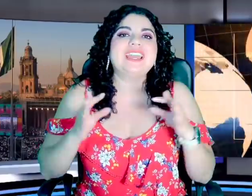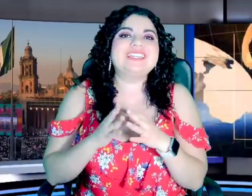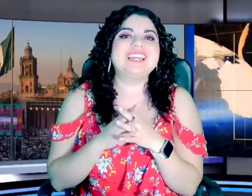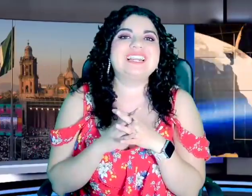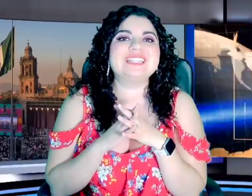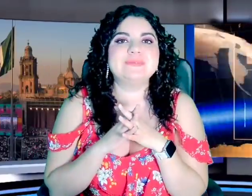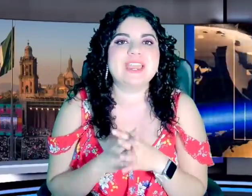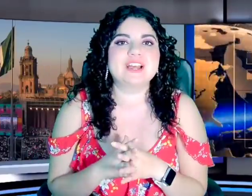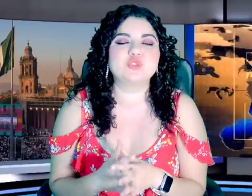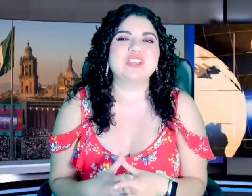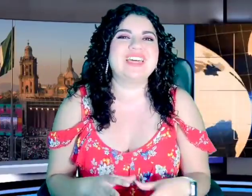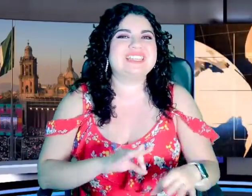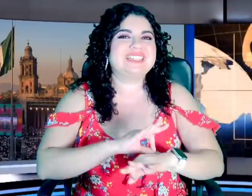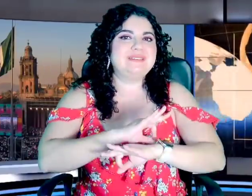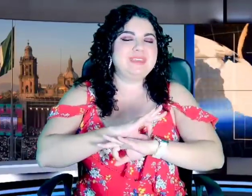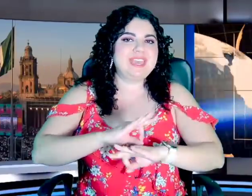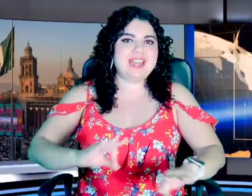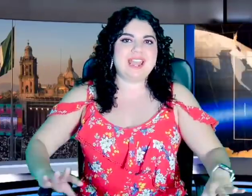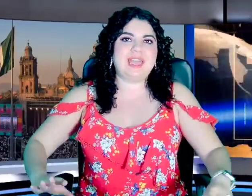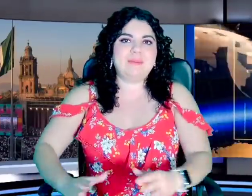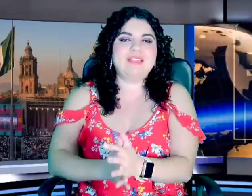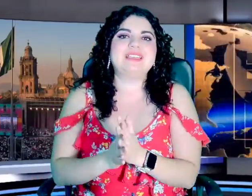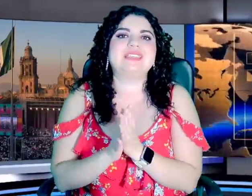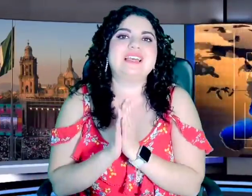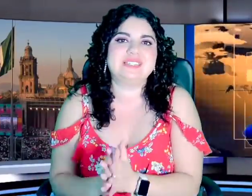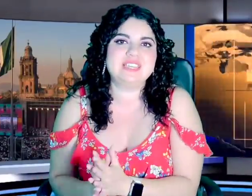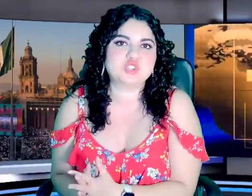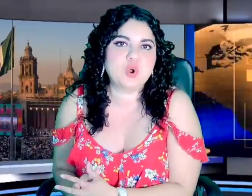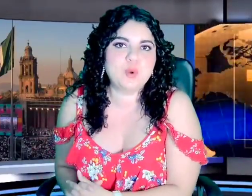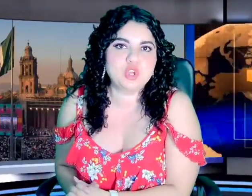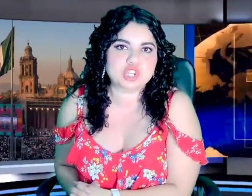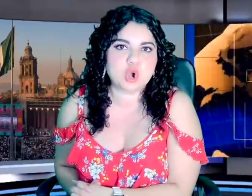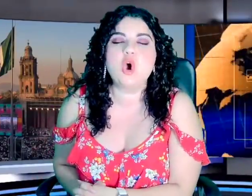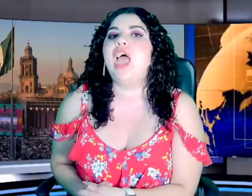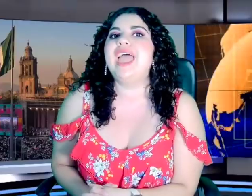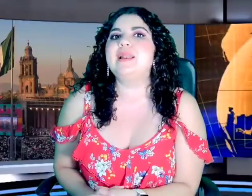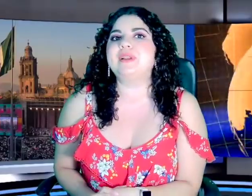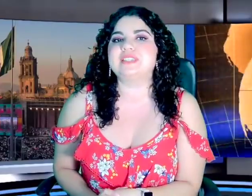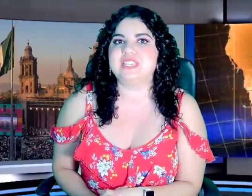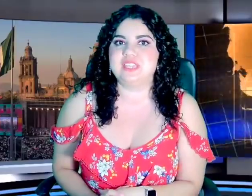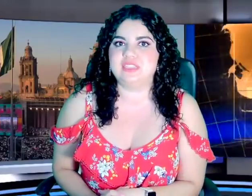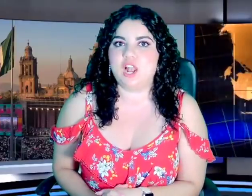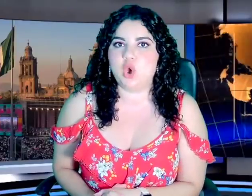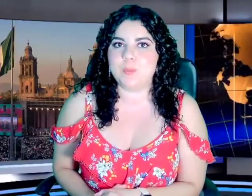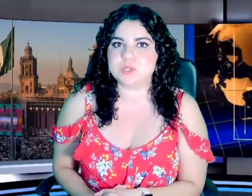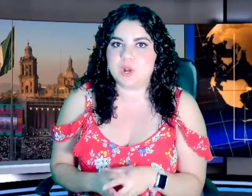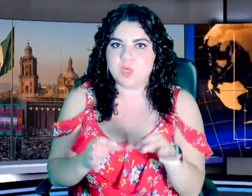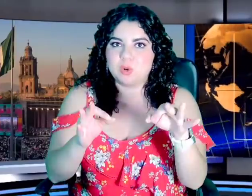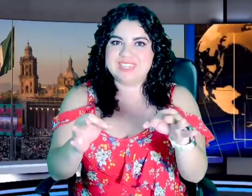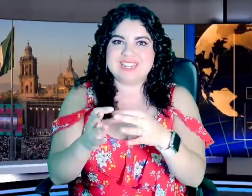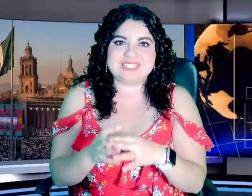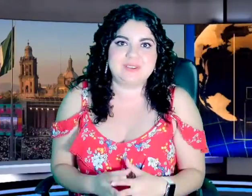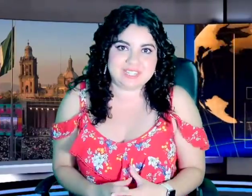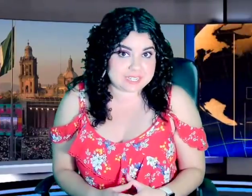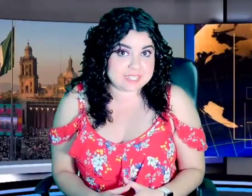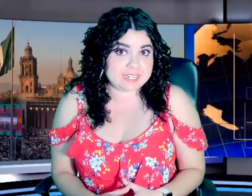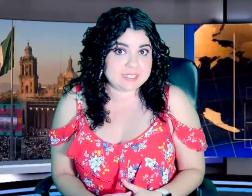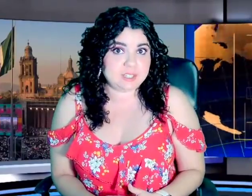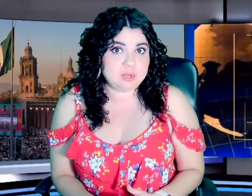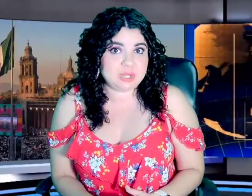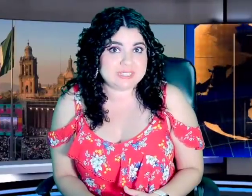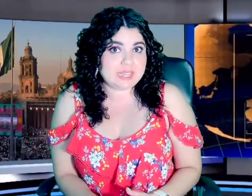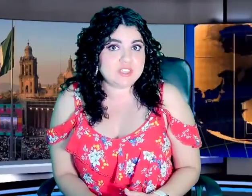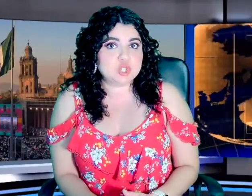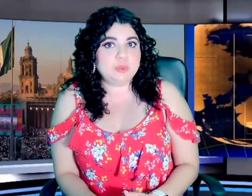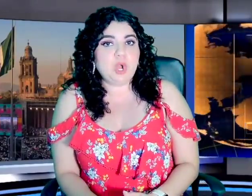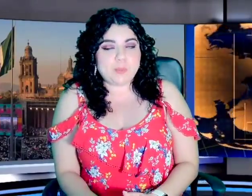Peor que chanclas viejas usadas y bien acabadas, así es como los dejó el presidente López Obrador. ¿Quieres saber de qué se trata? Te